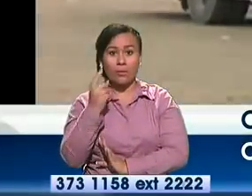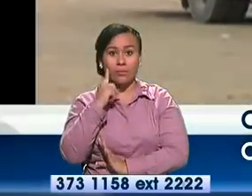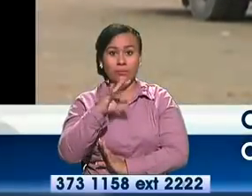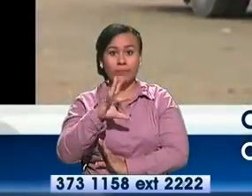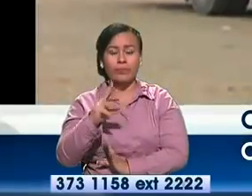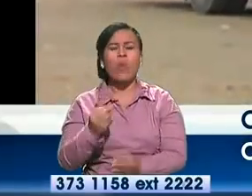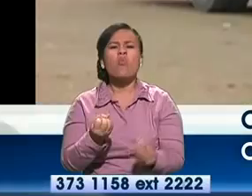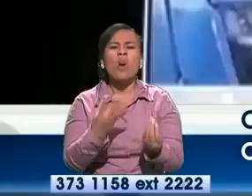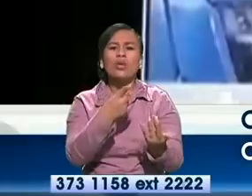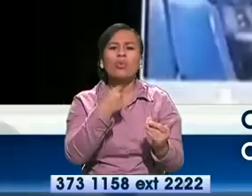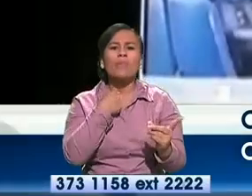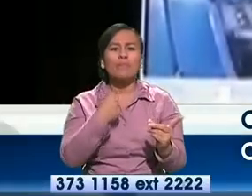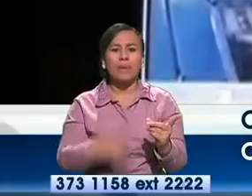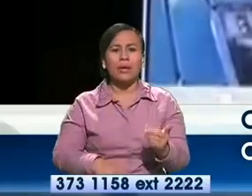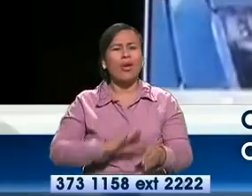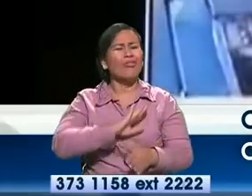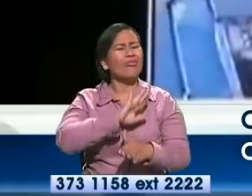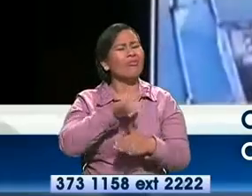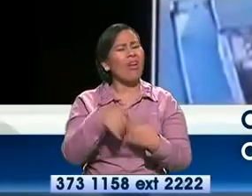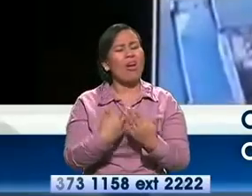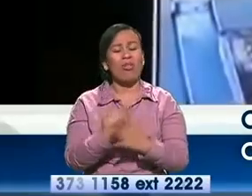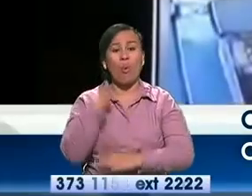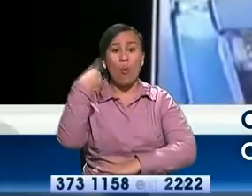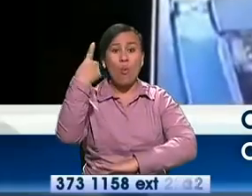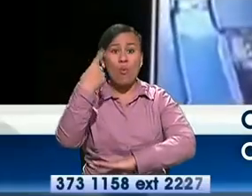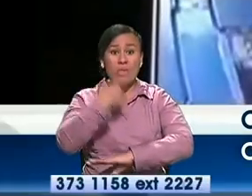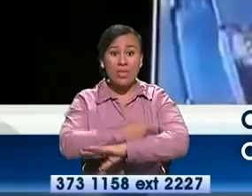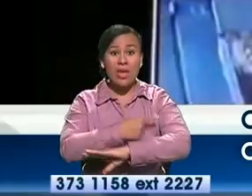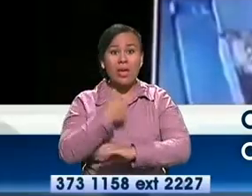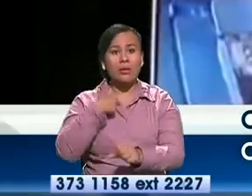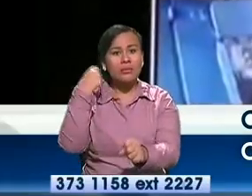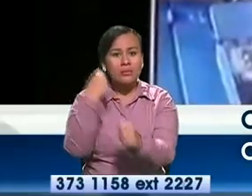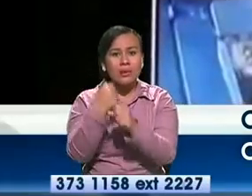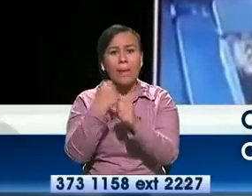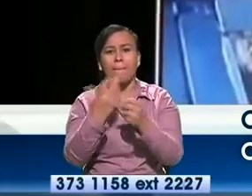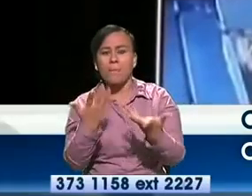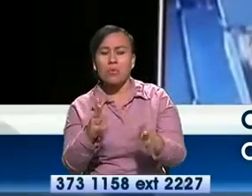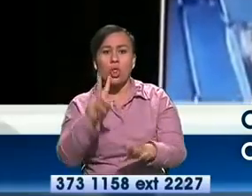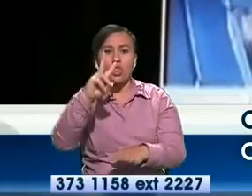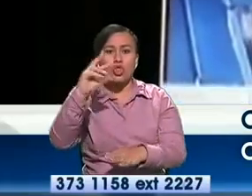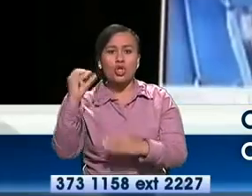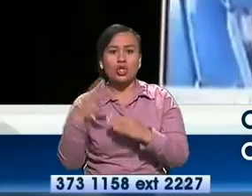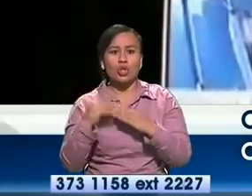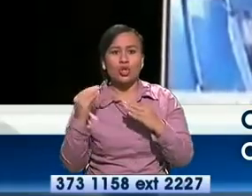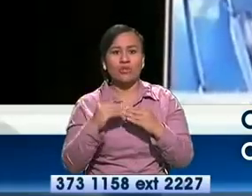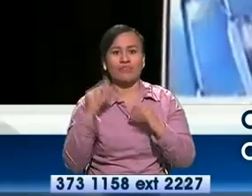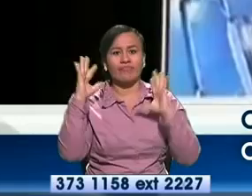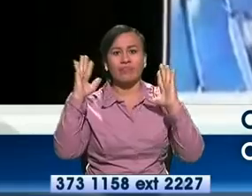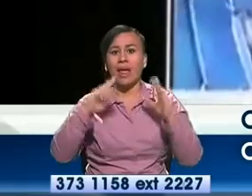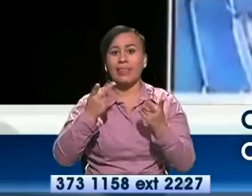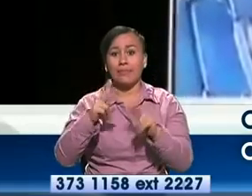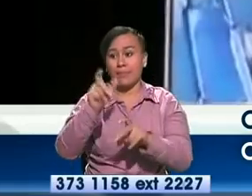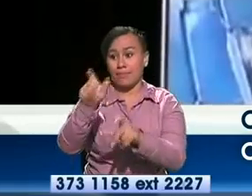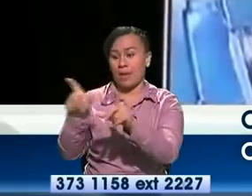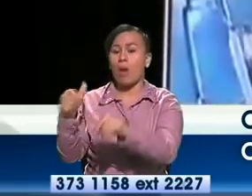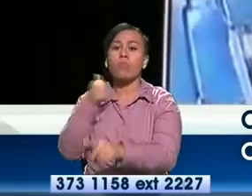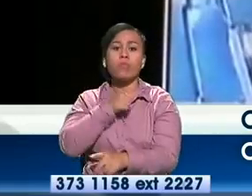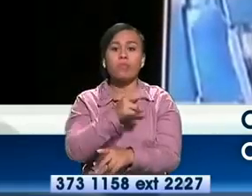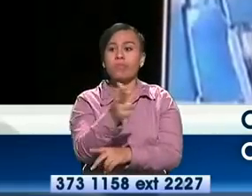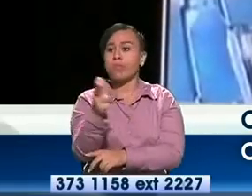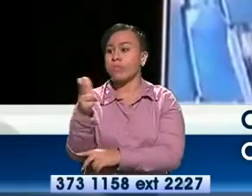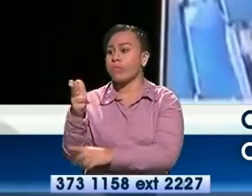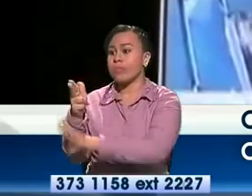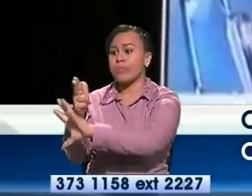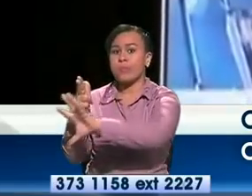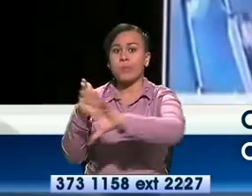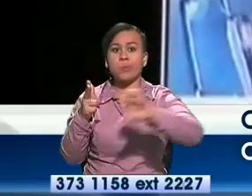¿Cuánto se le llevaron? Toda la cuenta del día. Tenían unos 200. ¿Y también le robaron a los pasajeros? Claro. Este es un asalto